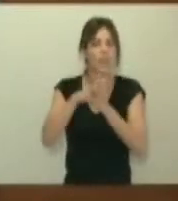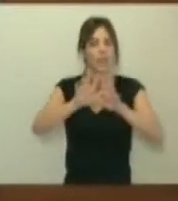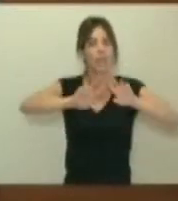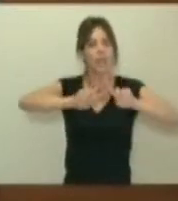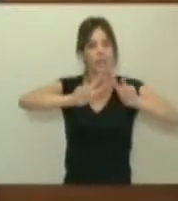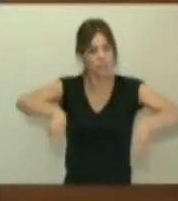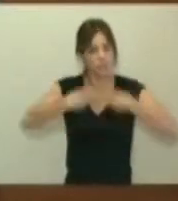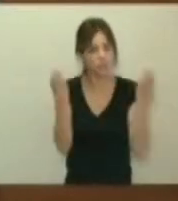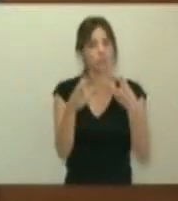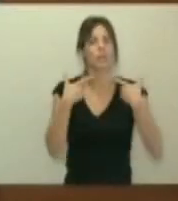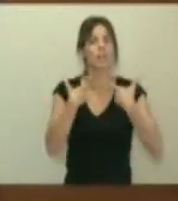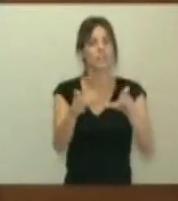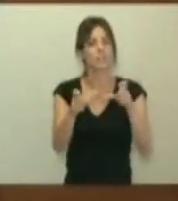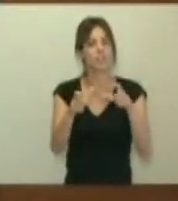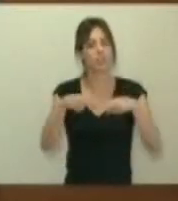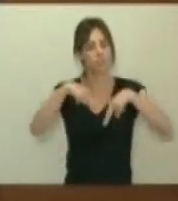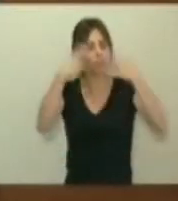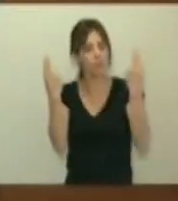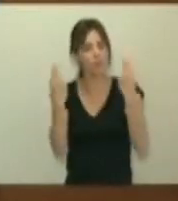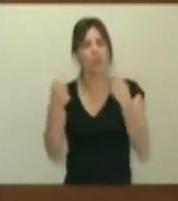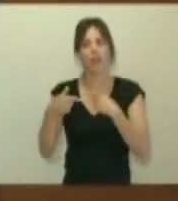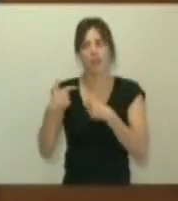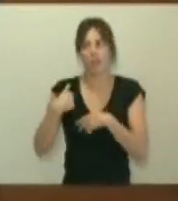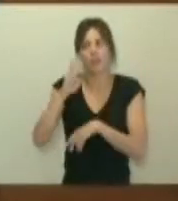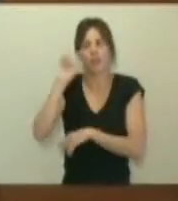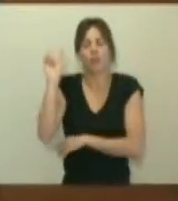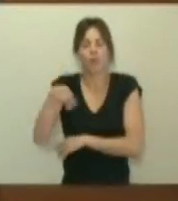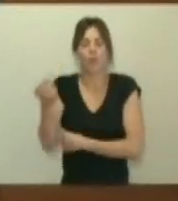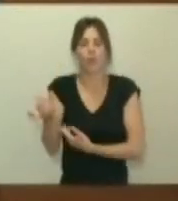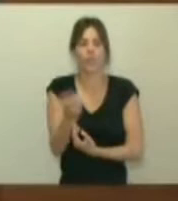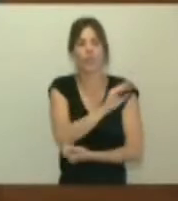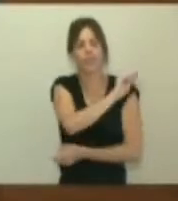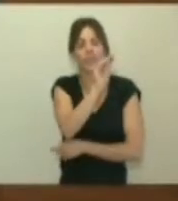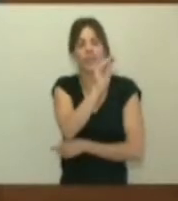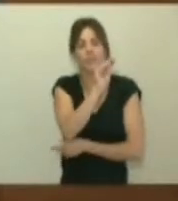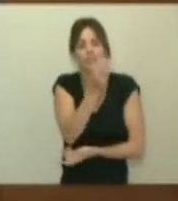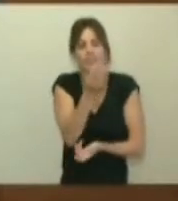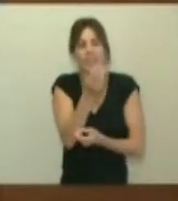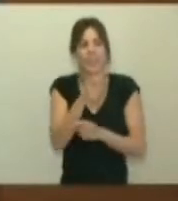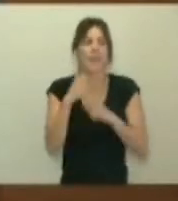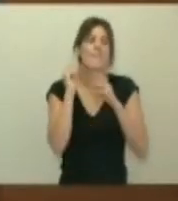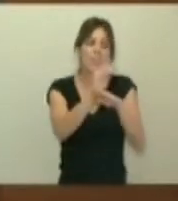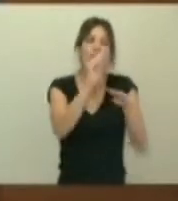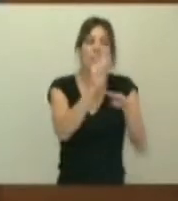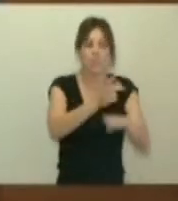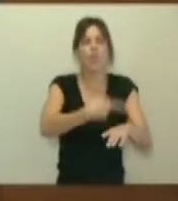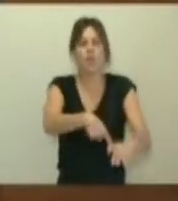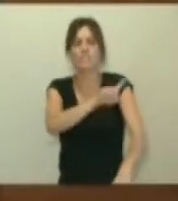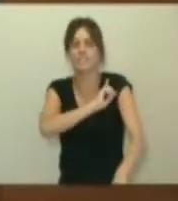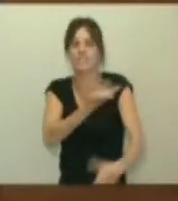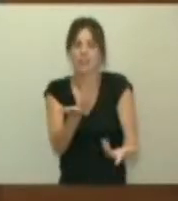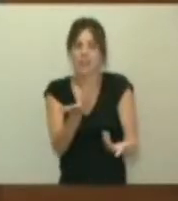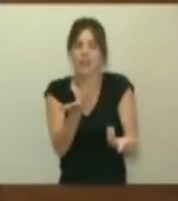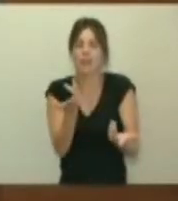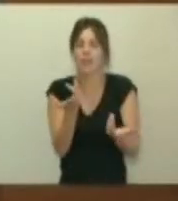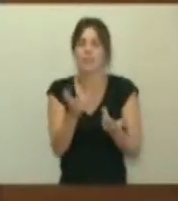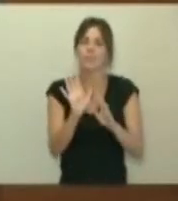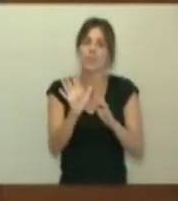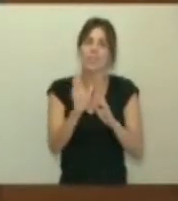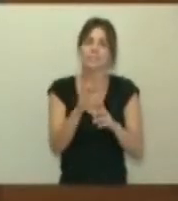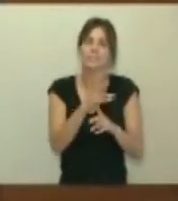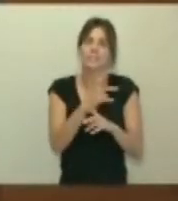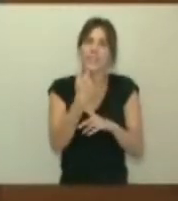público, reconoció a preguntas de este diputado que era excesiva y que iba a acometer una, abro